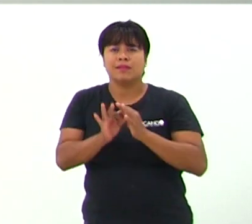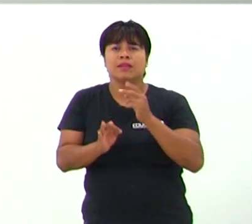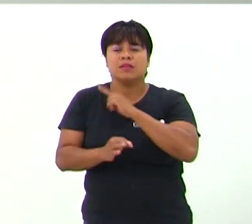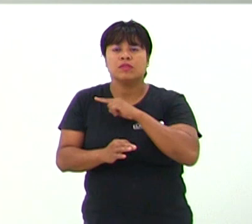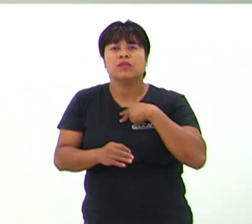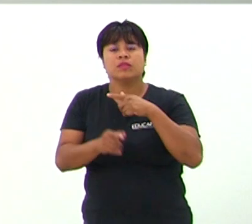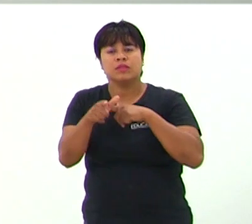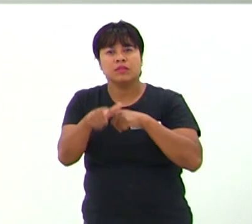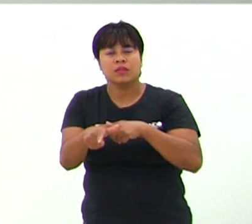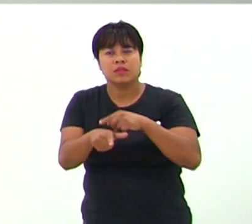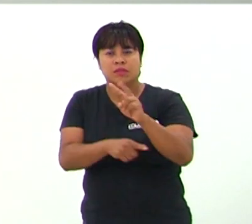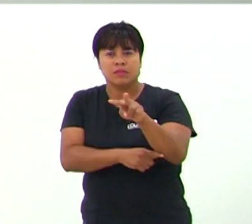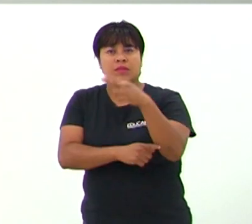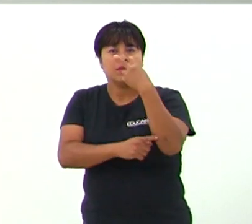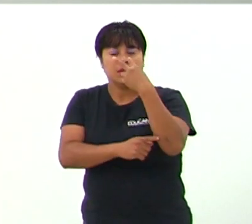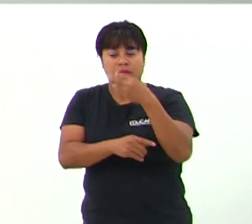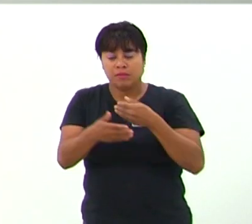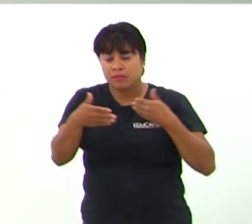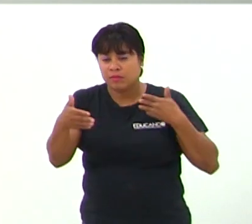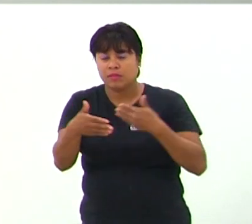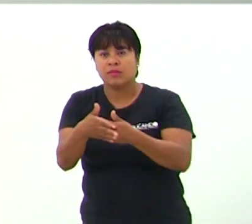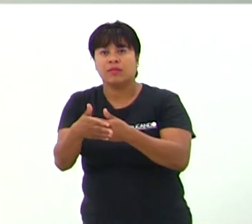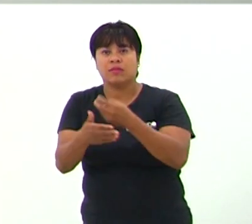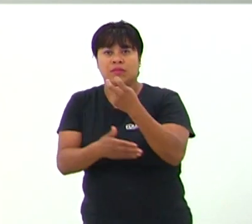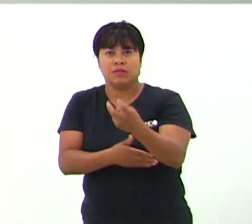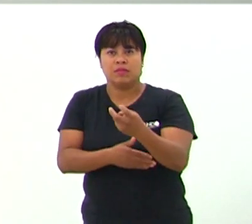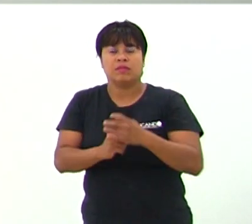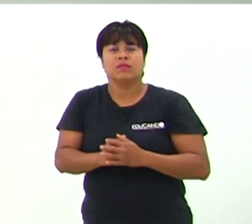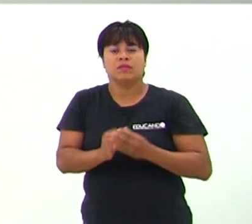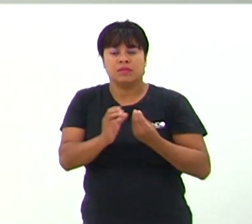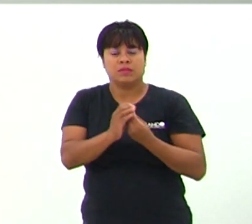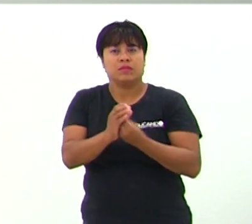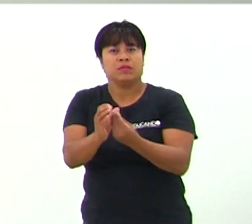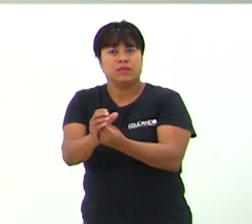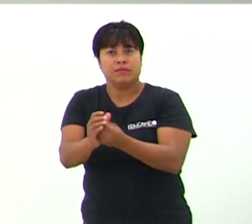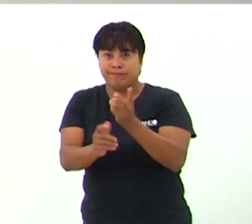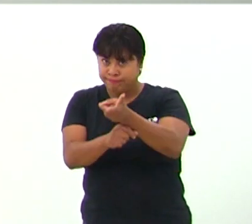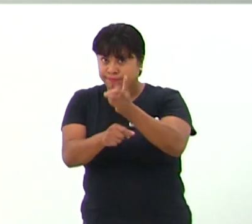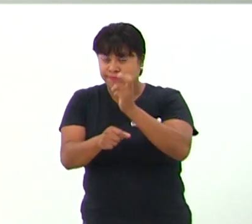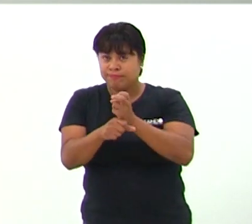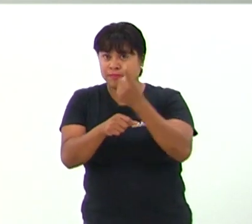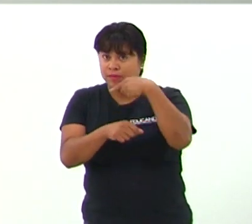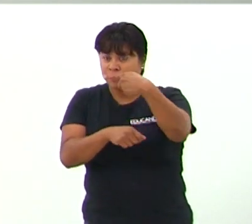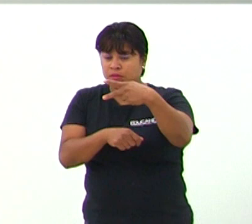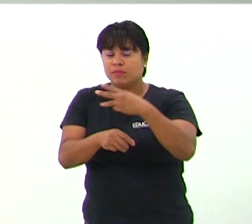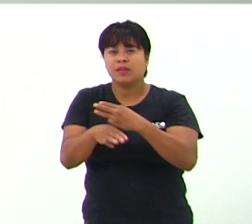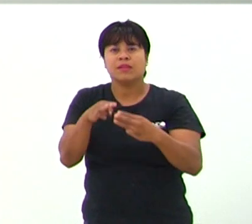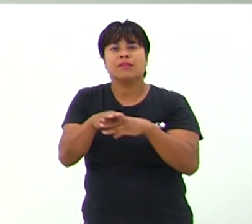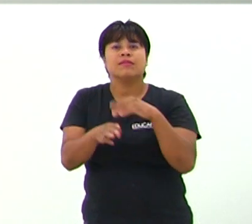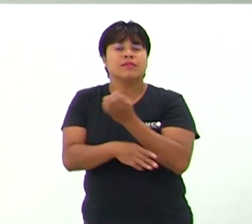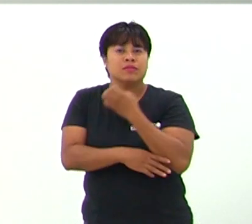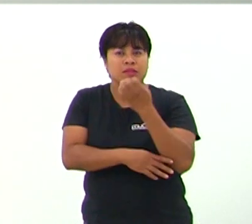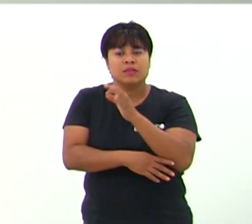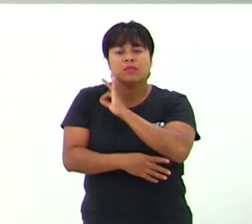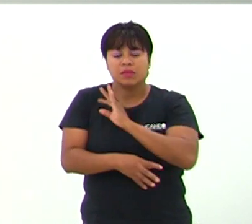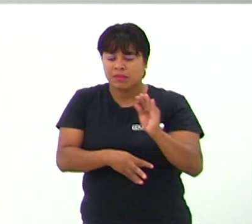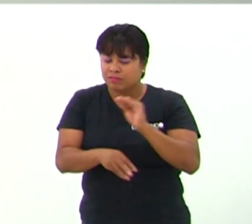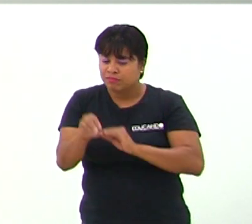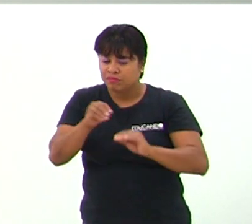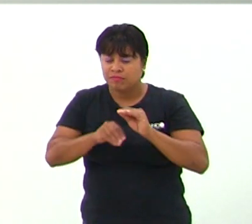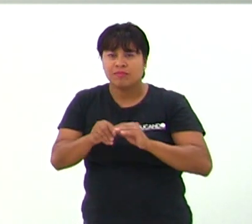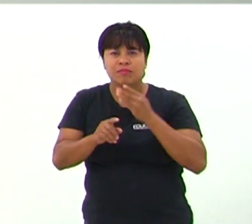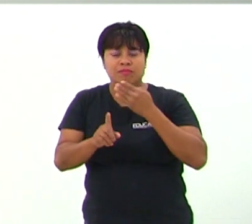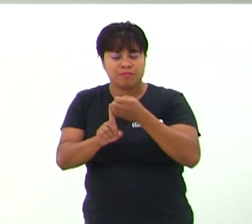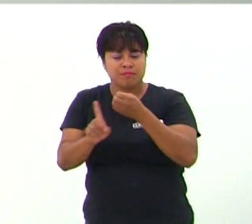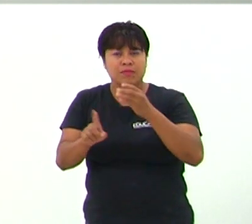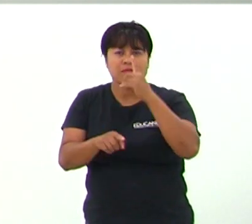nos sigas transmitiendo a lo largo de todas estas sesiones. Te invito para que con tus materiales escolares puedas organizar de forma